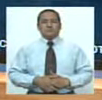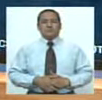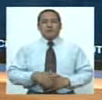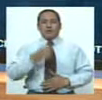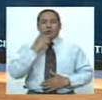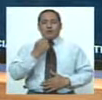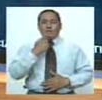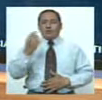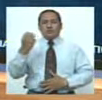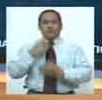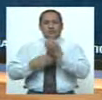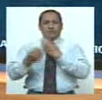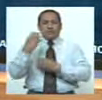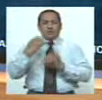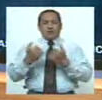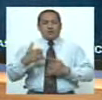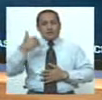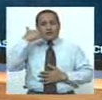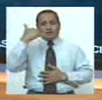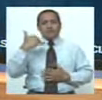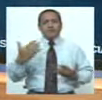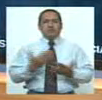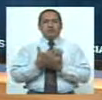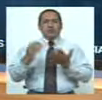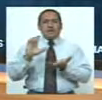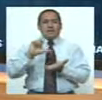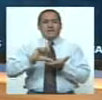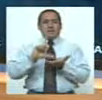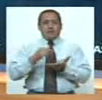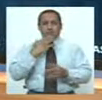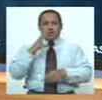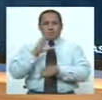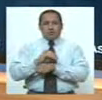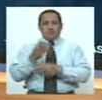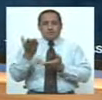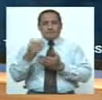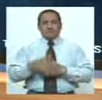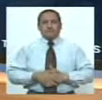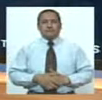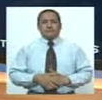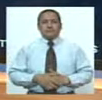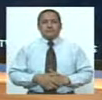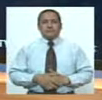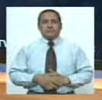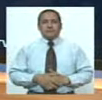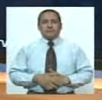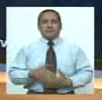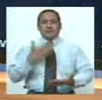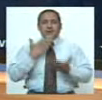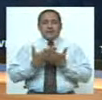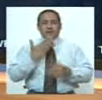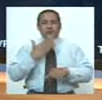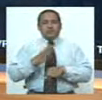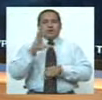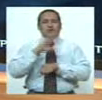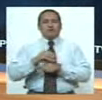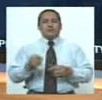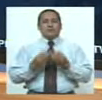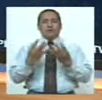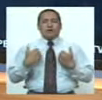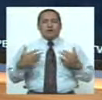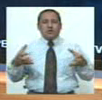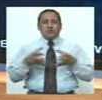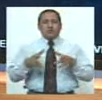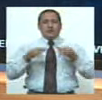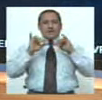Miguel Infante nos tiene información en el teléfono desde el Centro Lima. Miguel, buenas noches. Hola, Josefina, muy buenas noches.